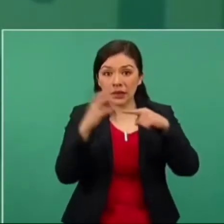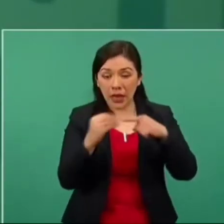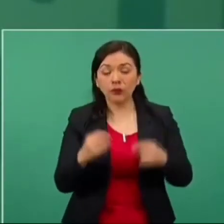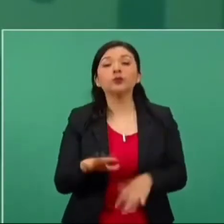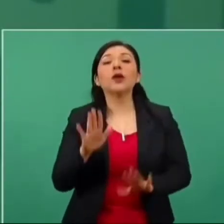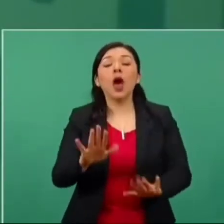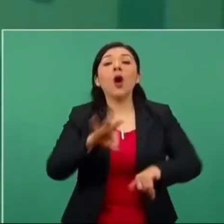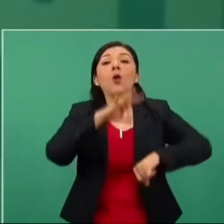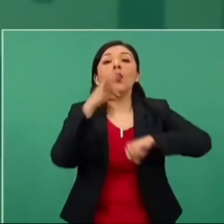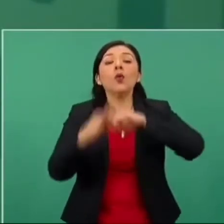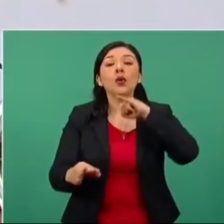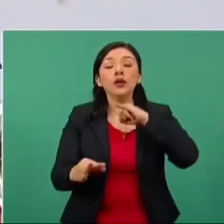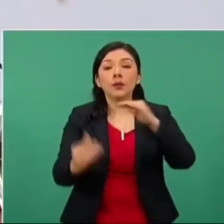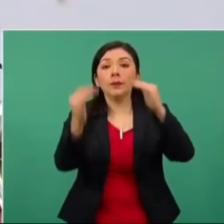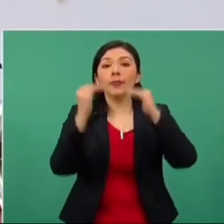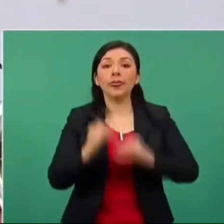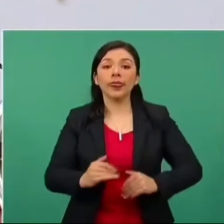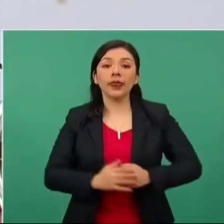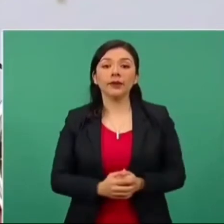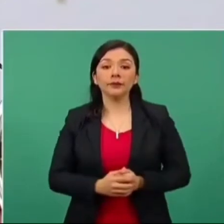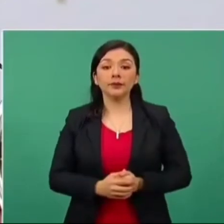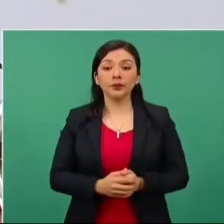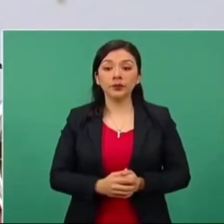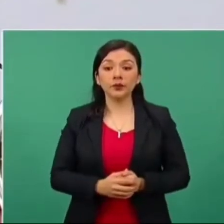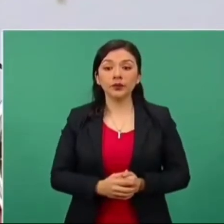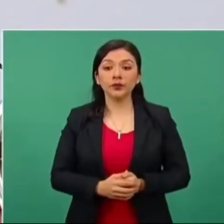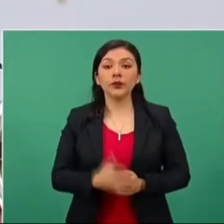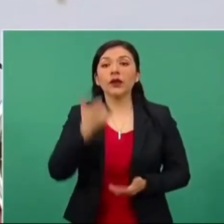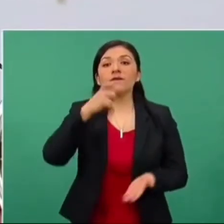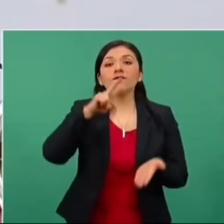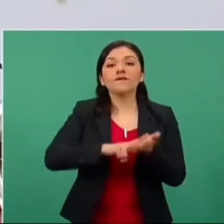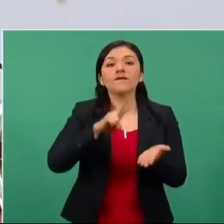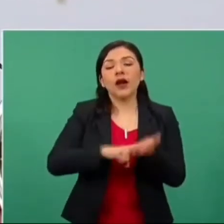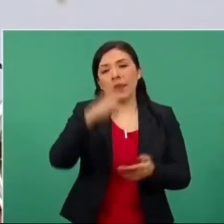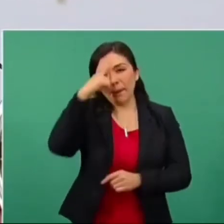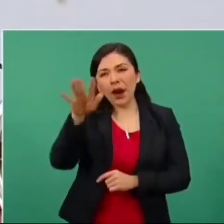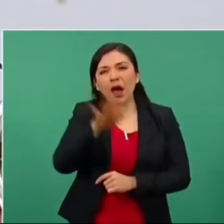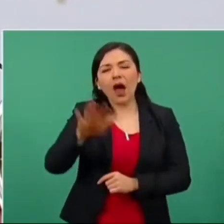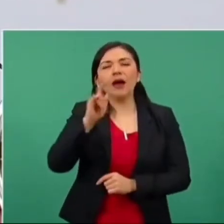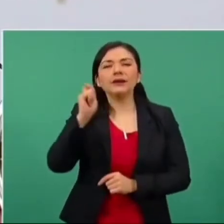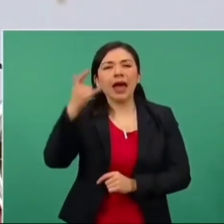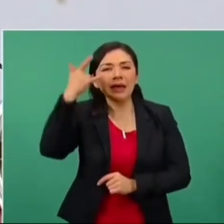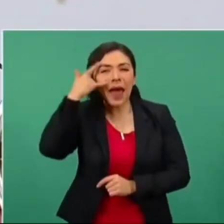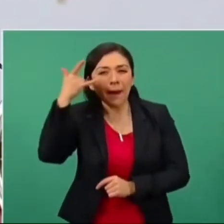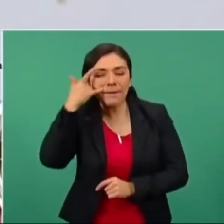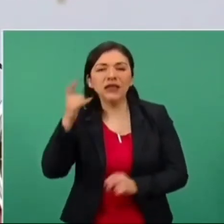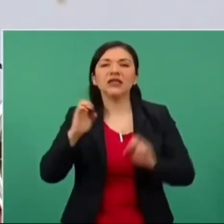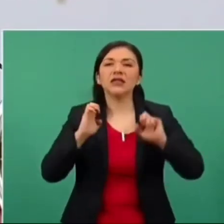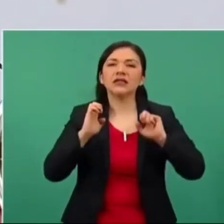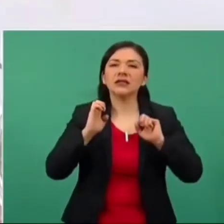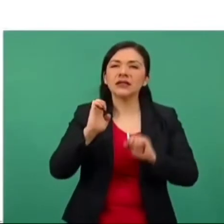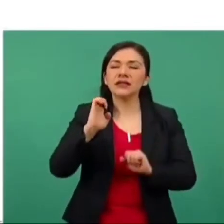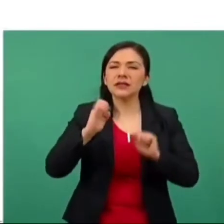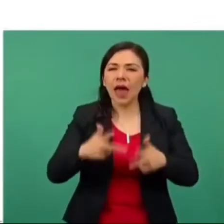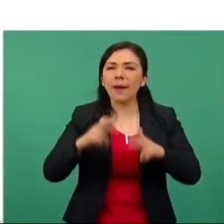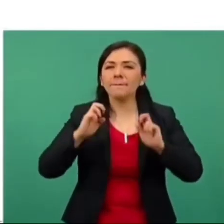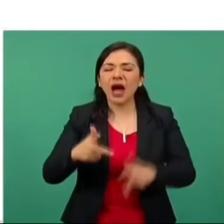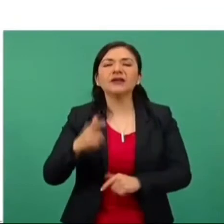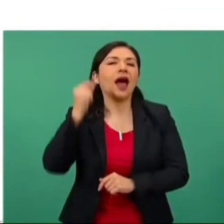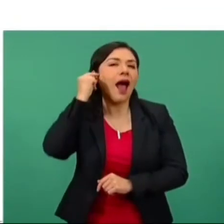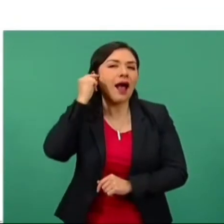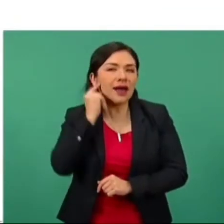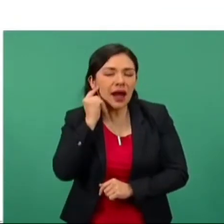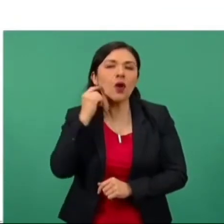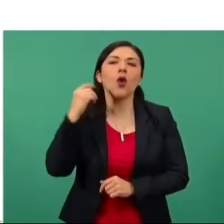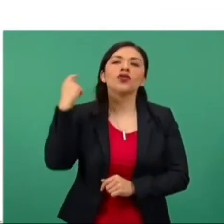Y por último, tenemos los precios de la zona de Campeche, Chiapas, Guerrero, Oaxaca, Quintana Roo,